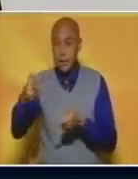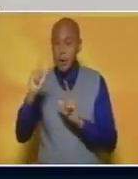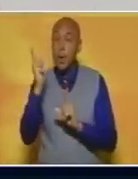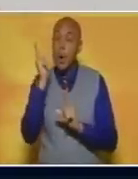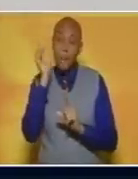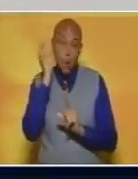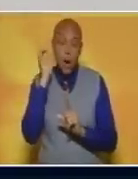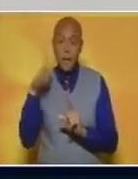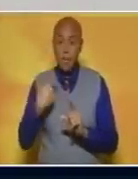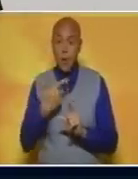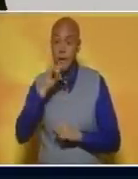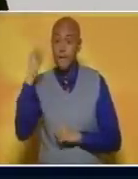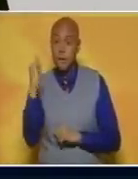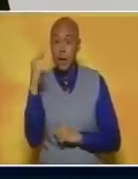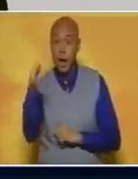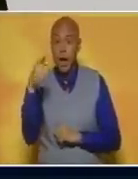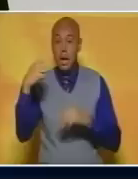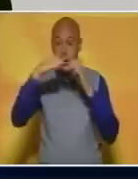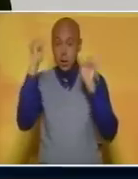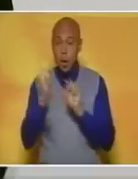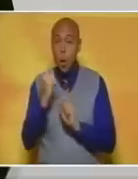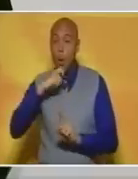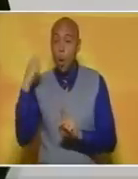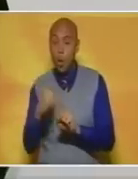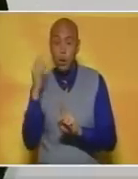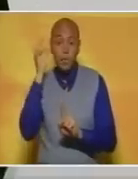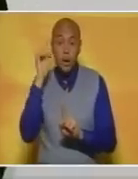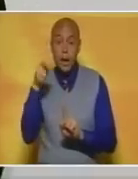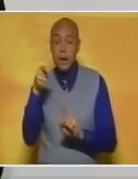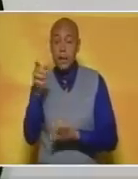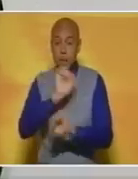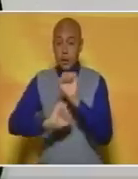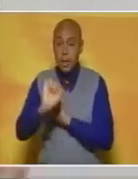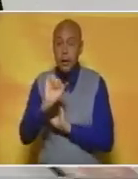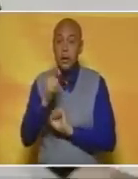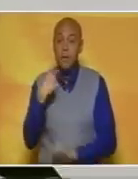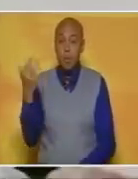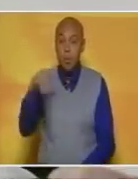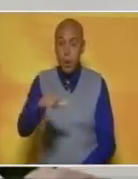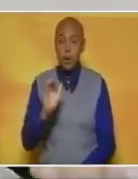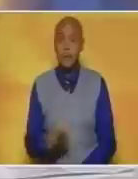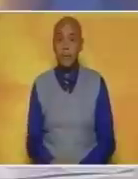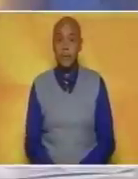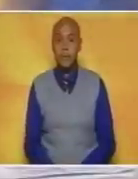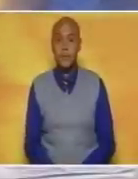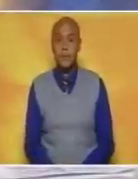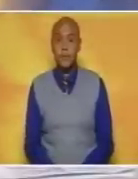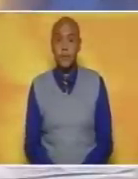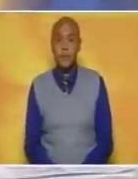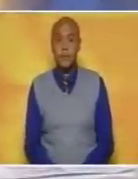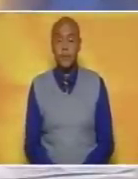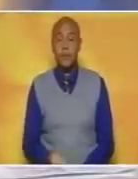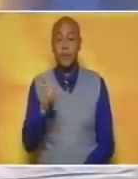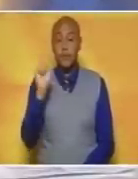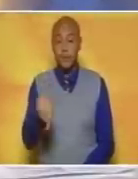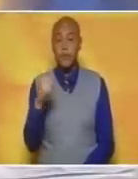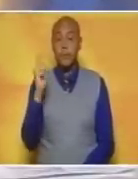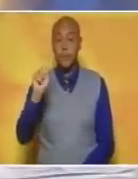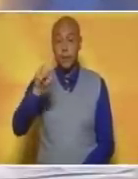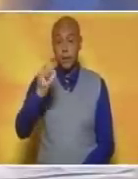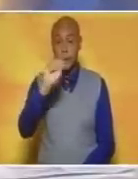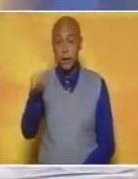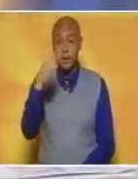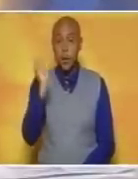mujeres denuncien los casos de violencia y evitar que se den hechos lamentables. El Tribunal Supremo de